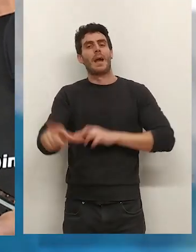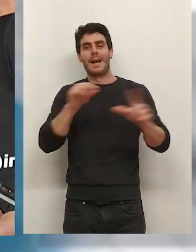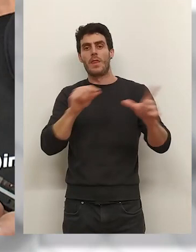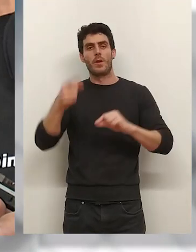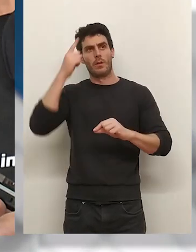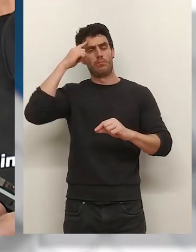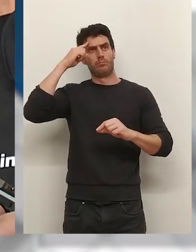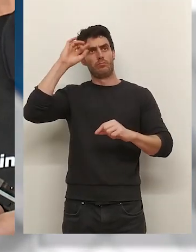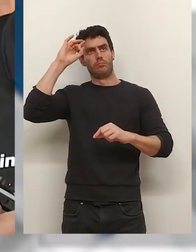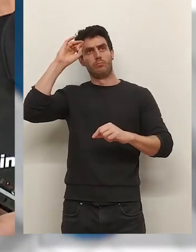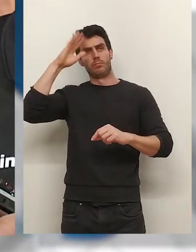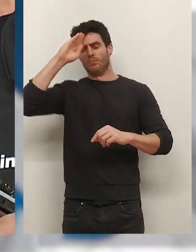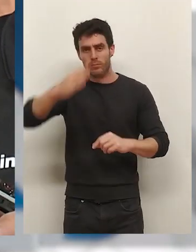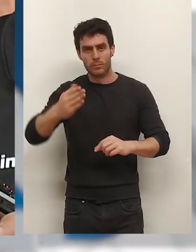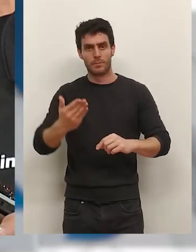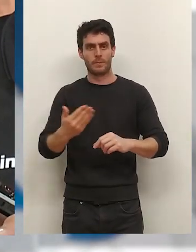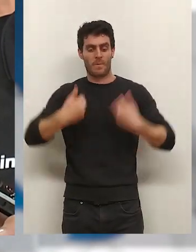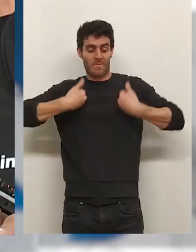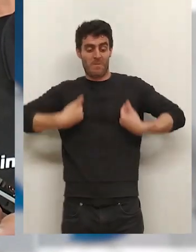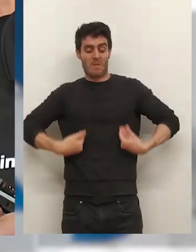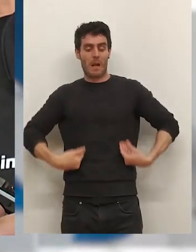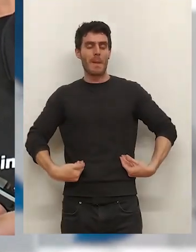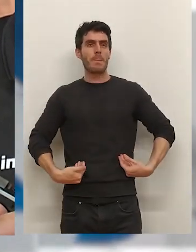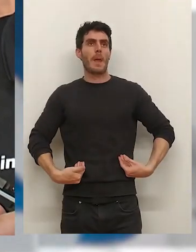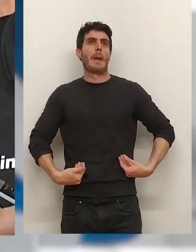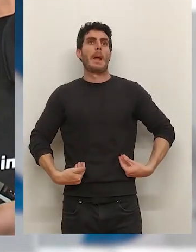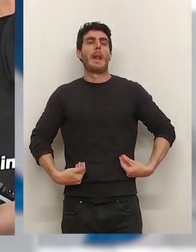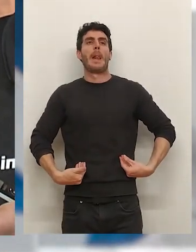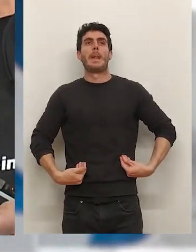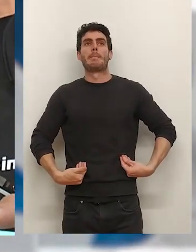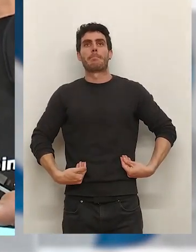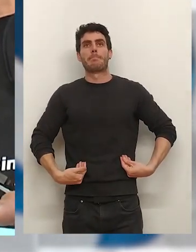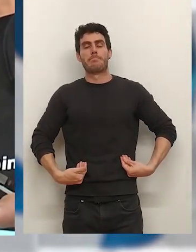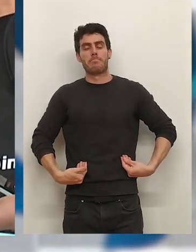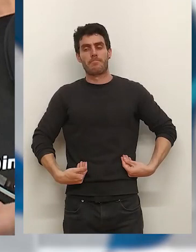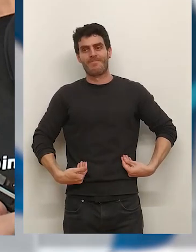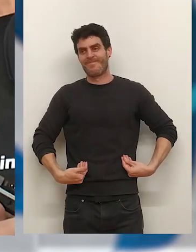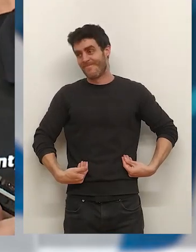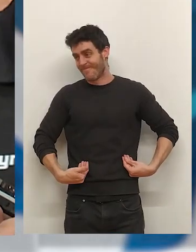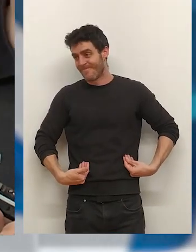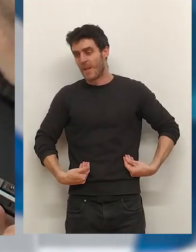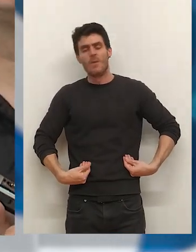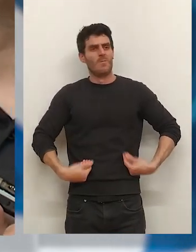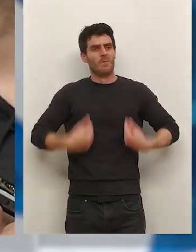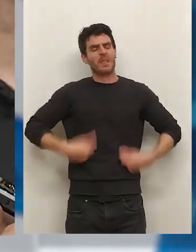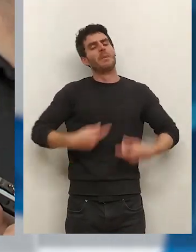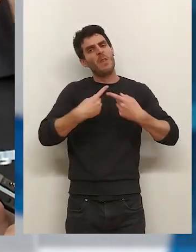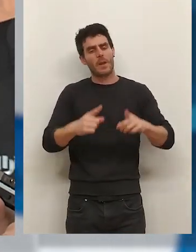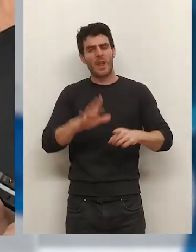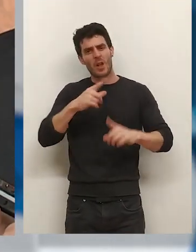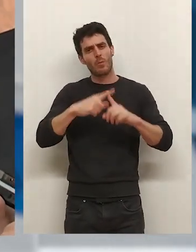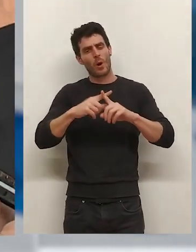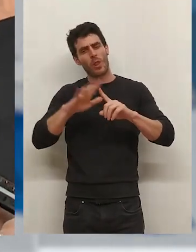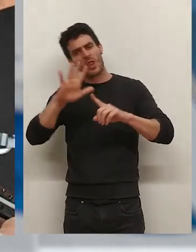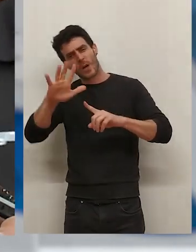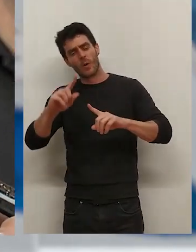toma de decisiones es mucho más rápida, físicamente requiere otras facetas que no tiene el 5x5, y